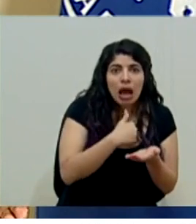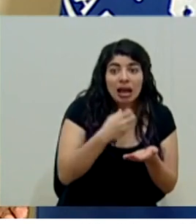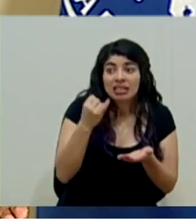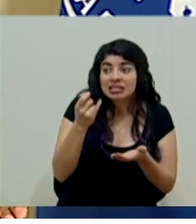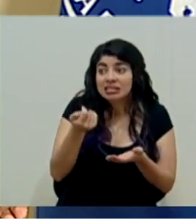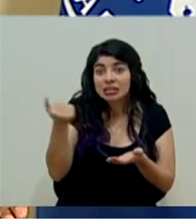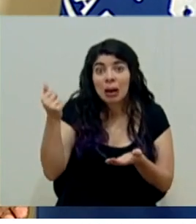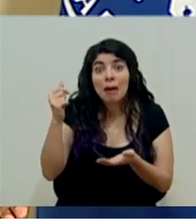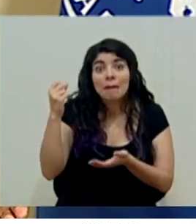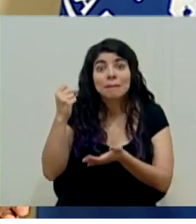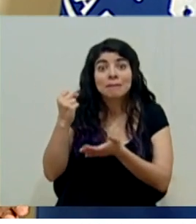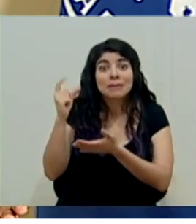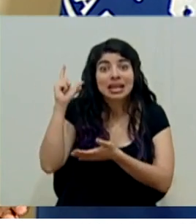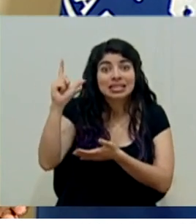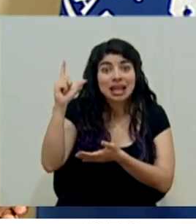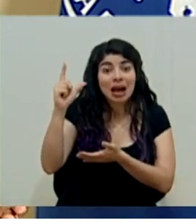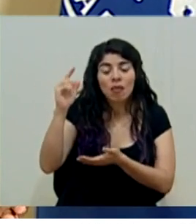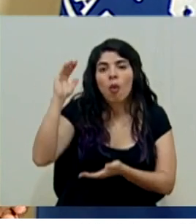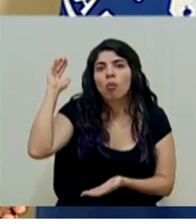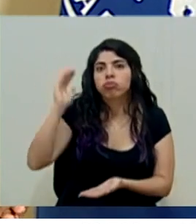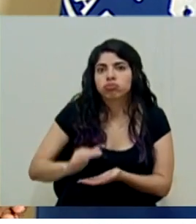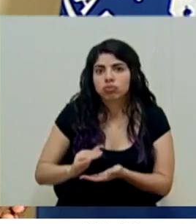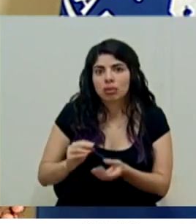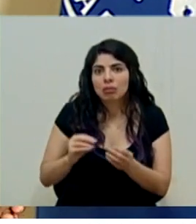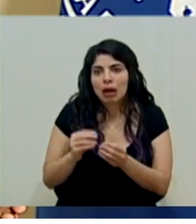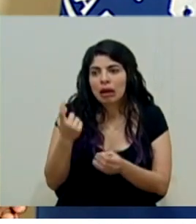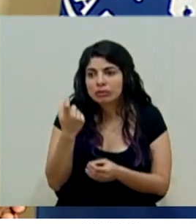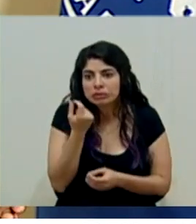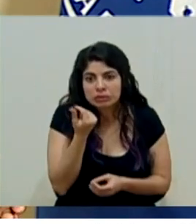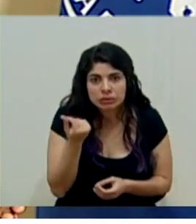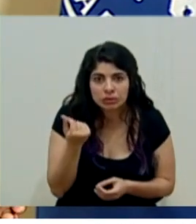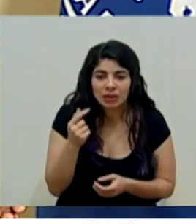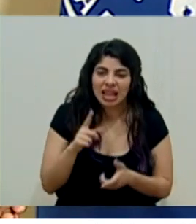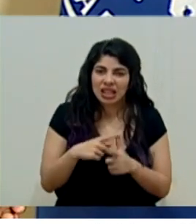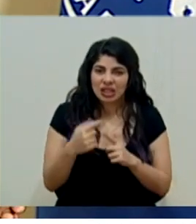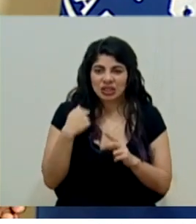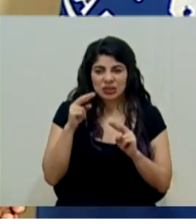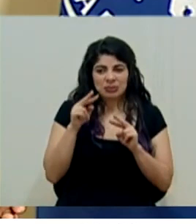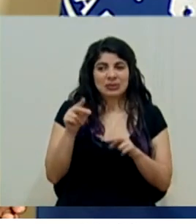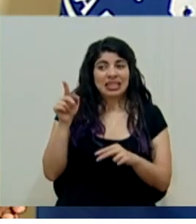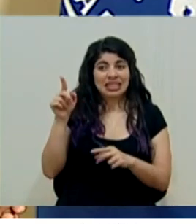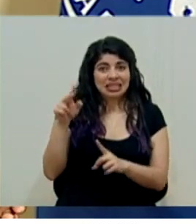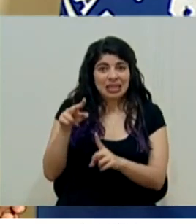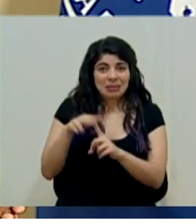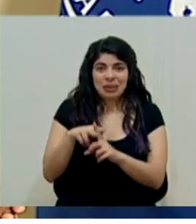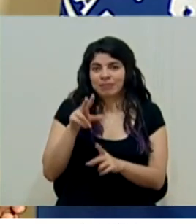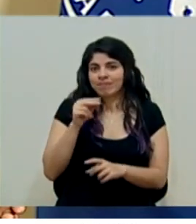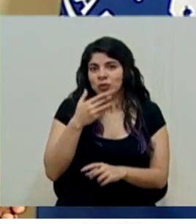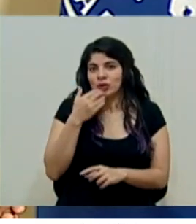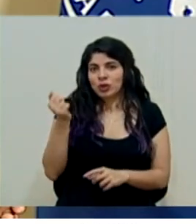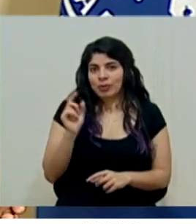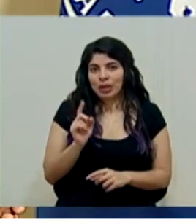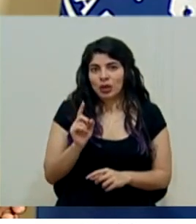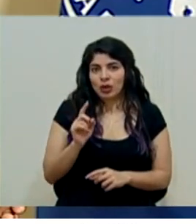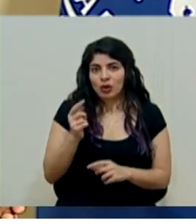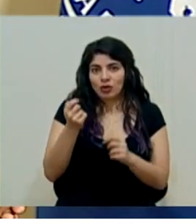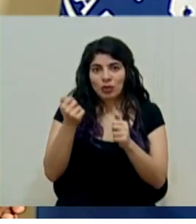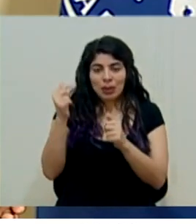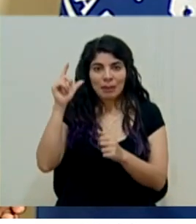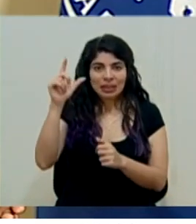Entonces, en principio, no nos parece que sea la mejor medida a adoptar.